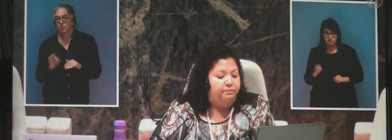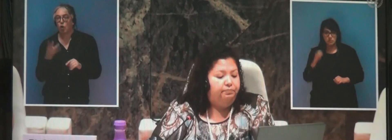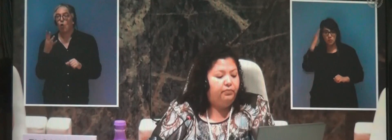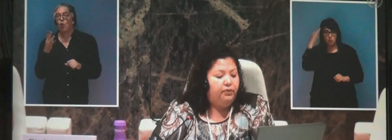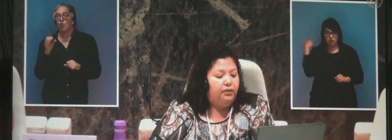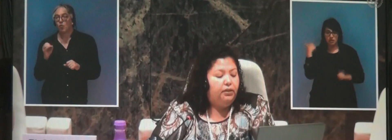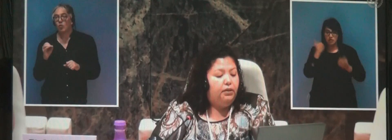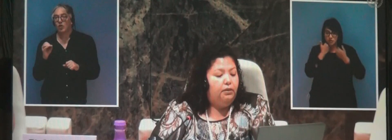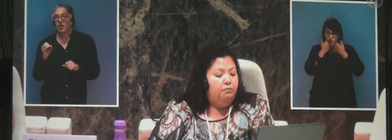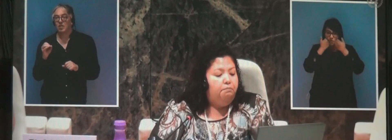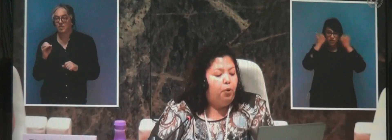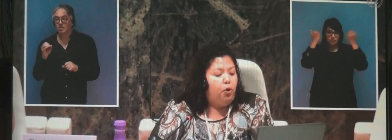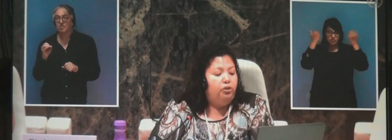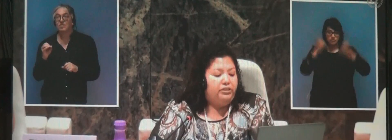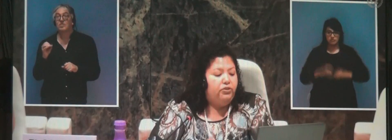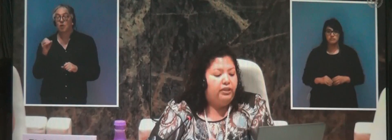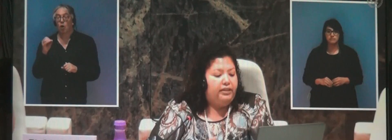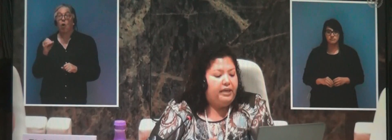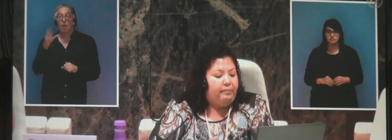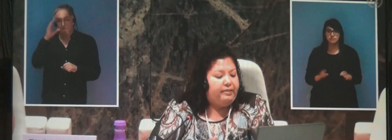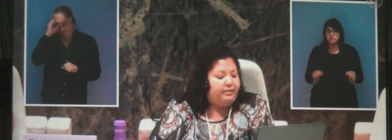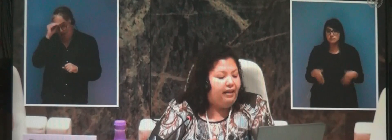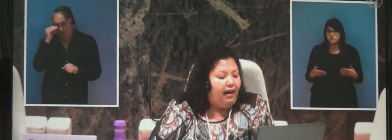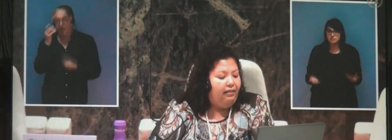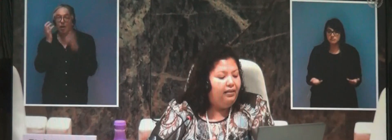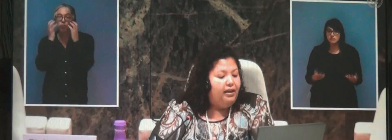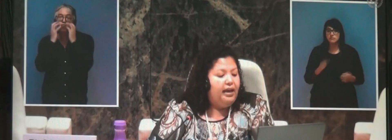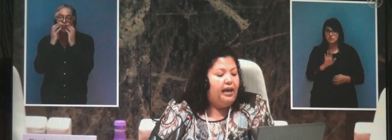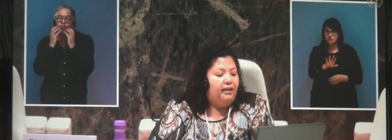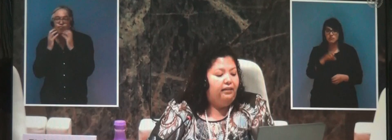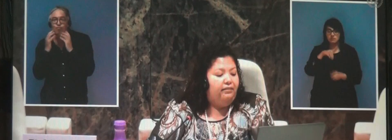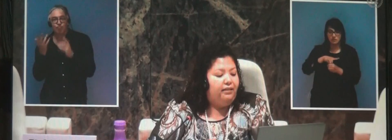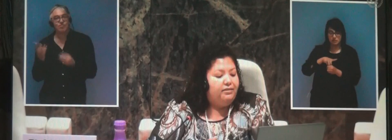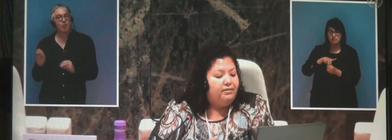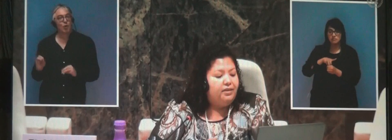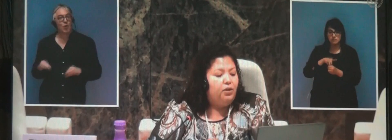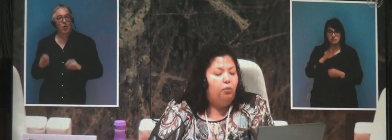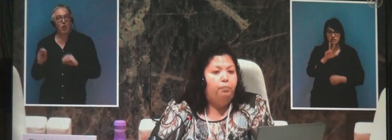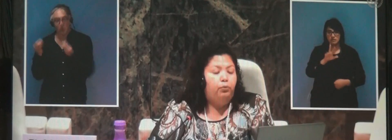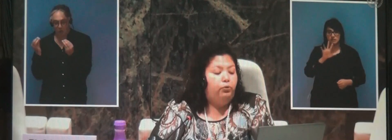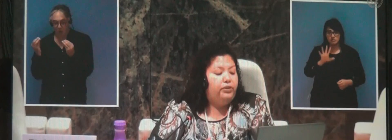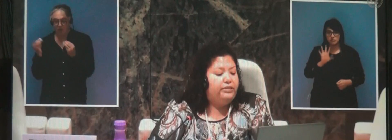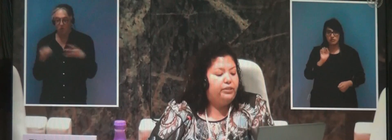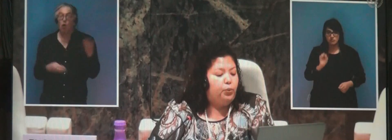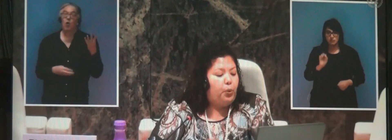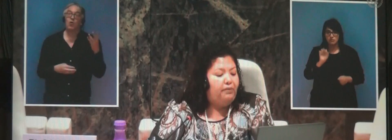mujeres. Por condición de discapacidad, el